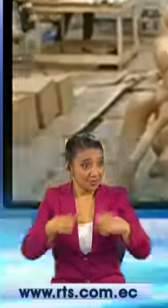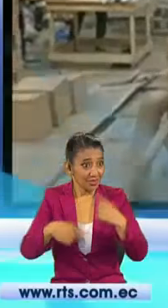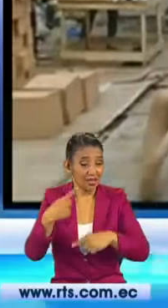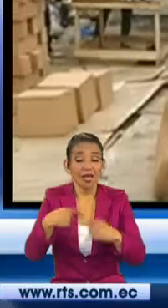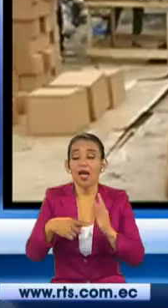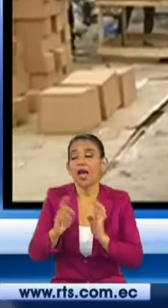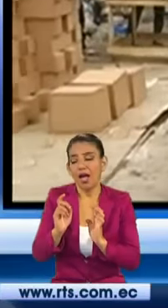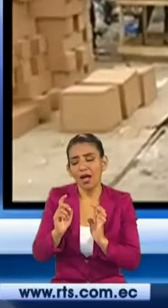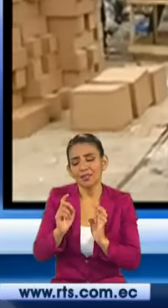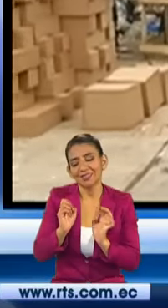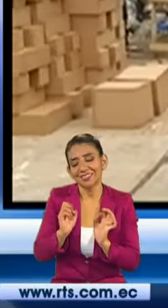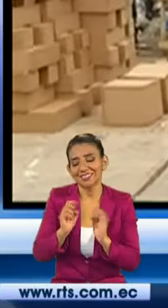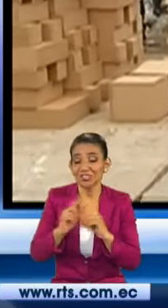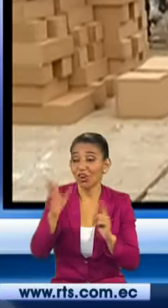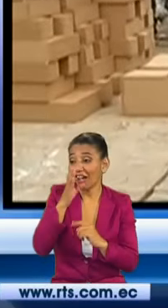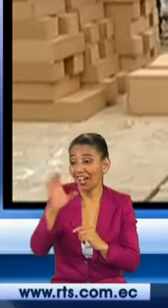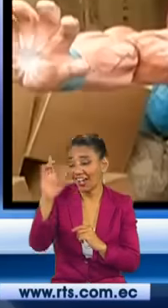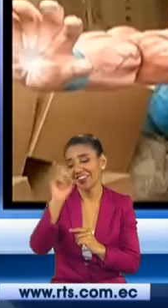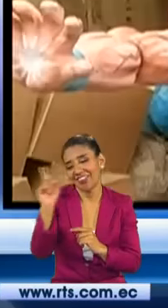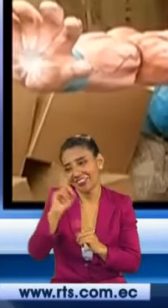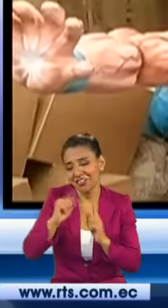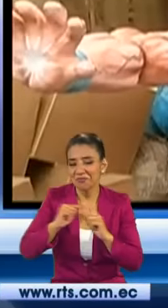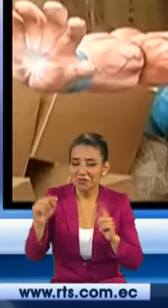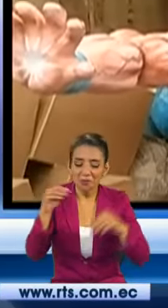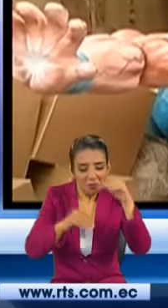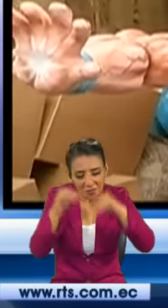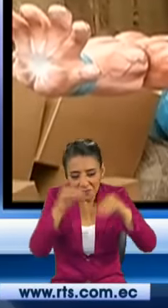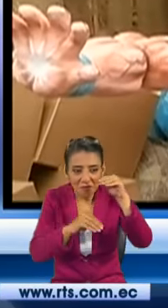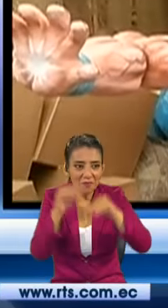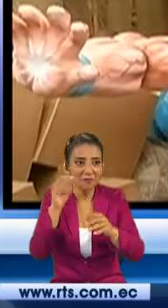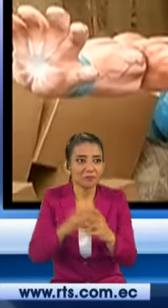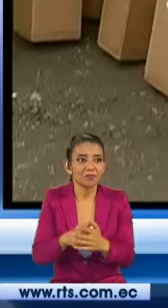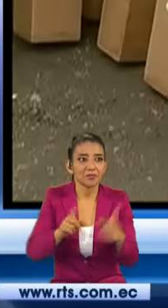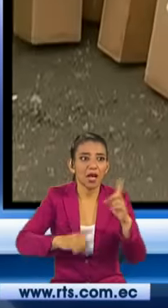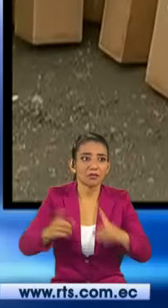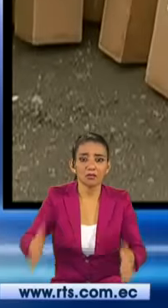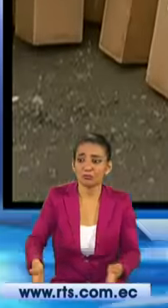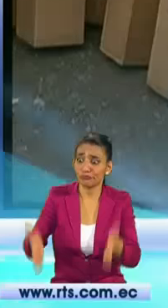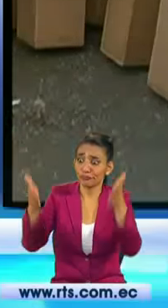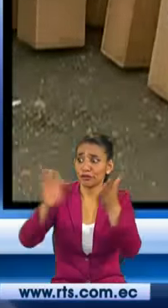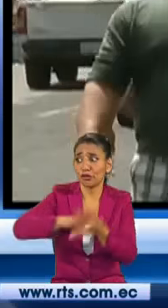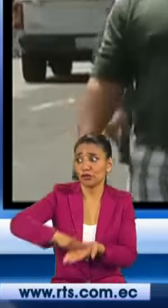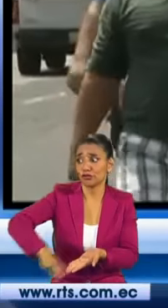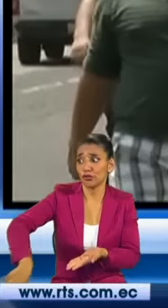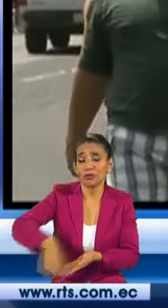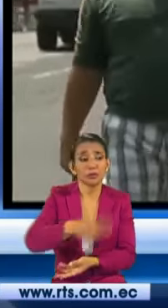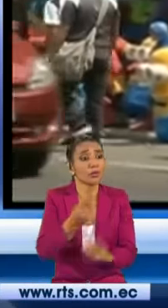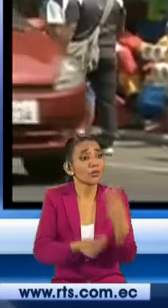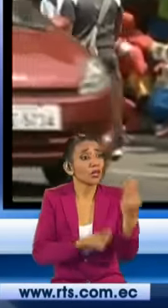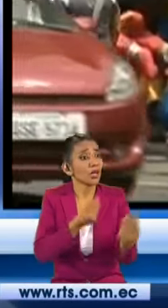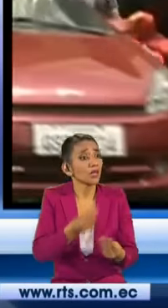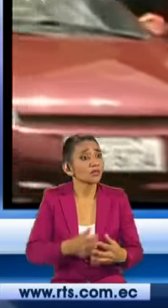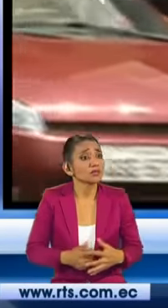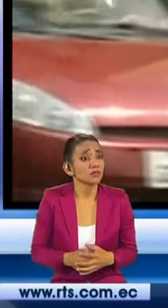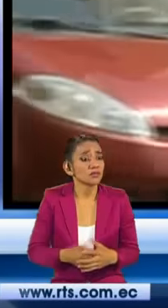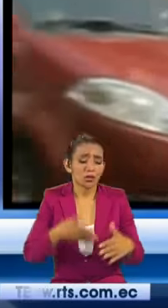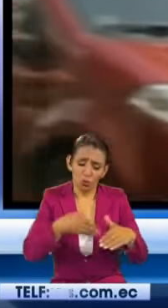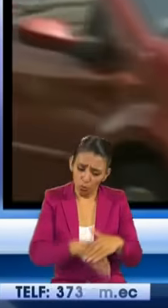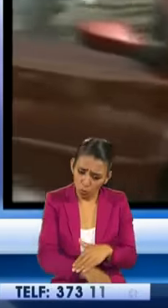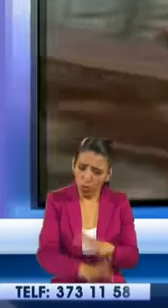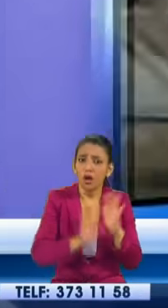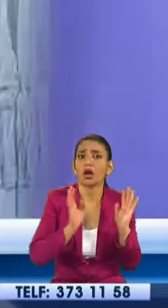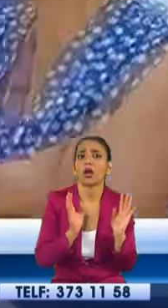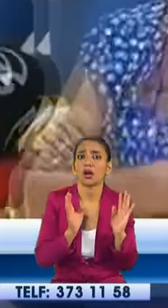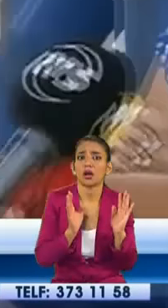cantamos en silencio. A veces hasta nos sobra los muñecos. ¿Y qué hacen con eso? Los guardamos y los